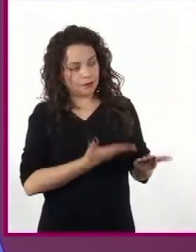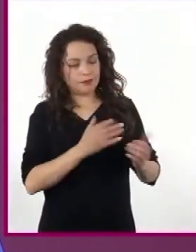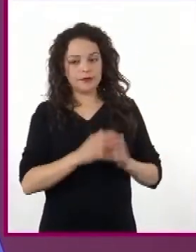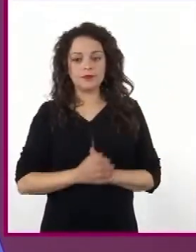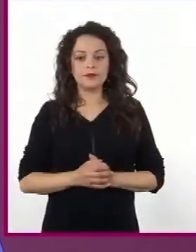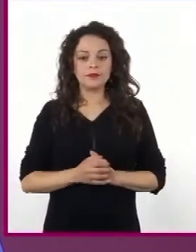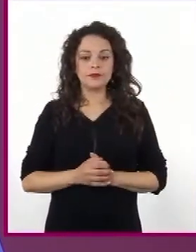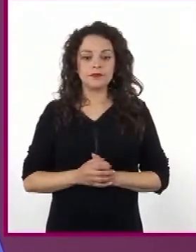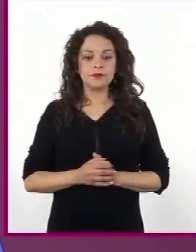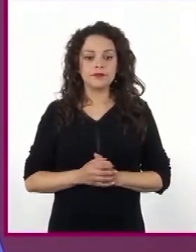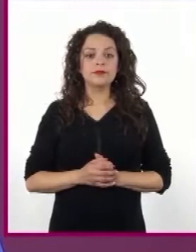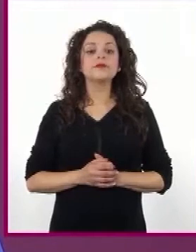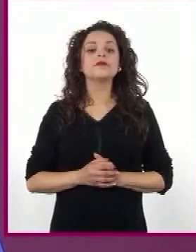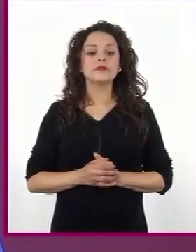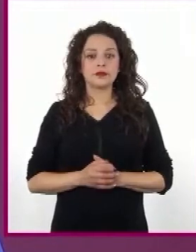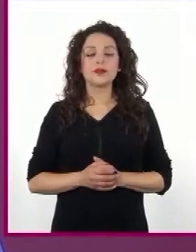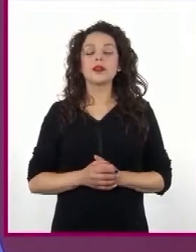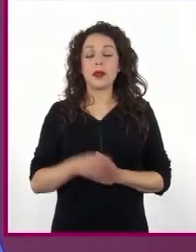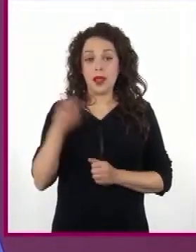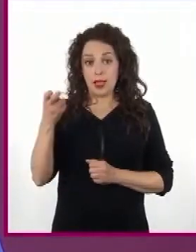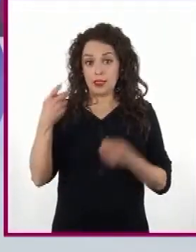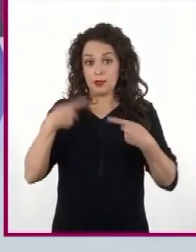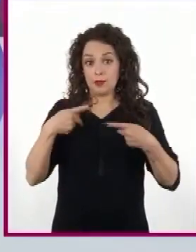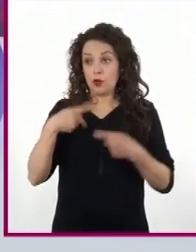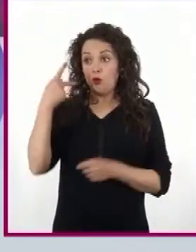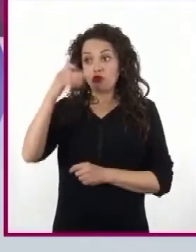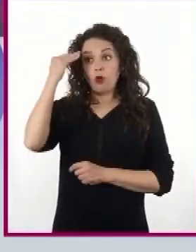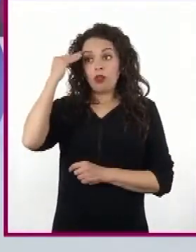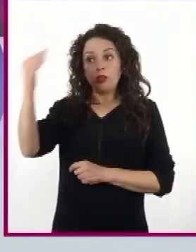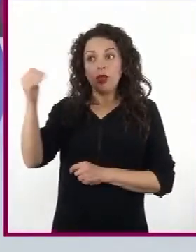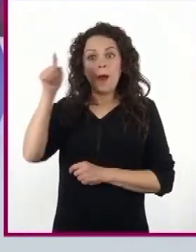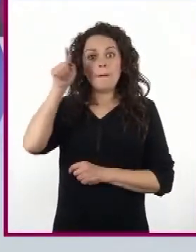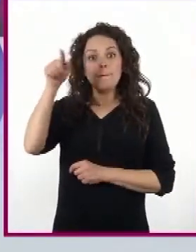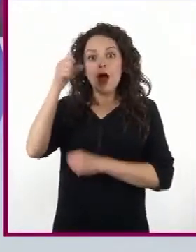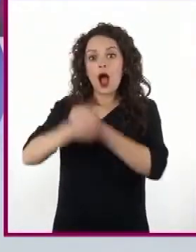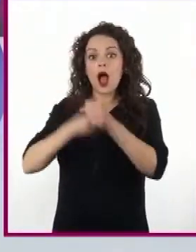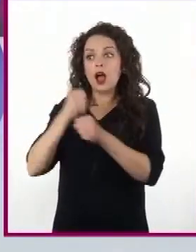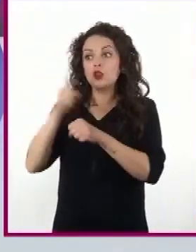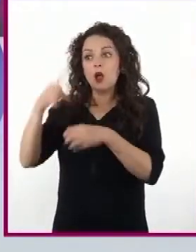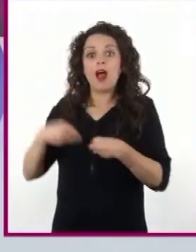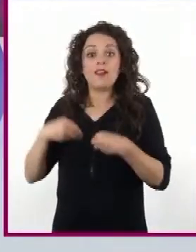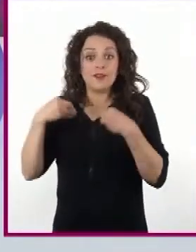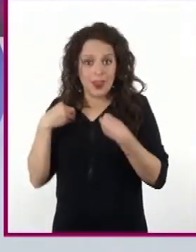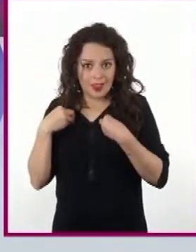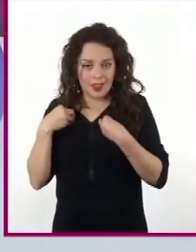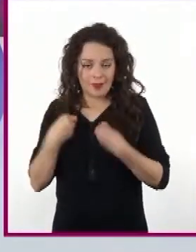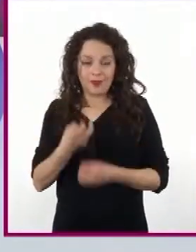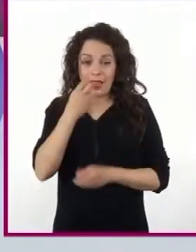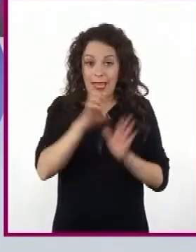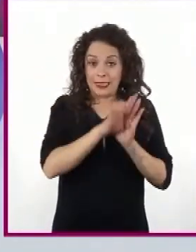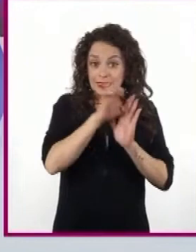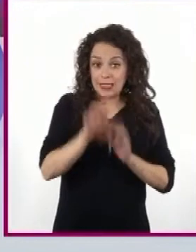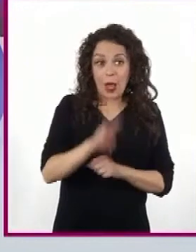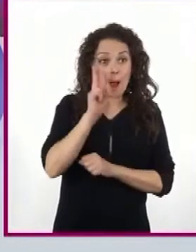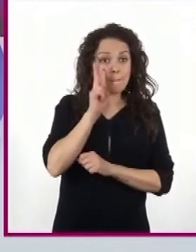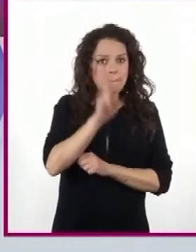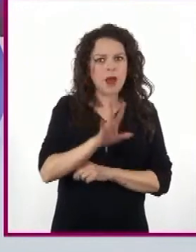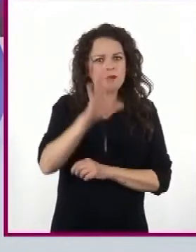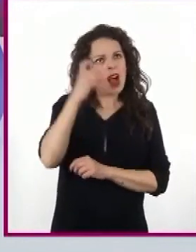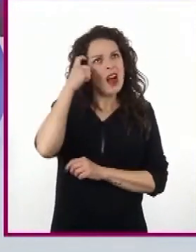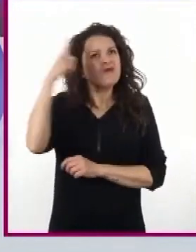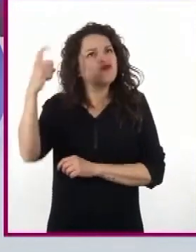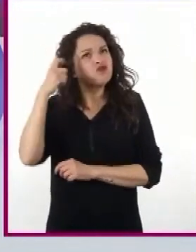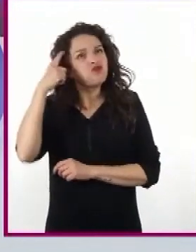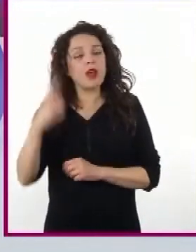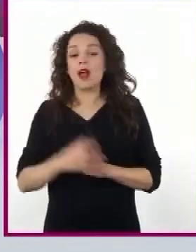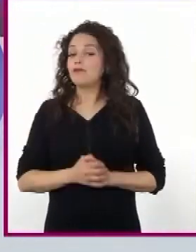fin, ubicar al personaje en su tiempo. En nuestro ejemplo, logramos ver que no se busca suponer, sino integrar